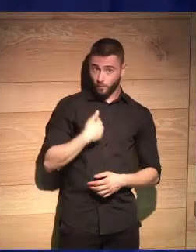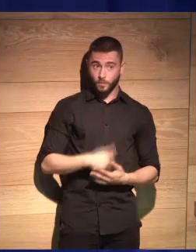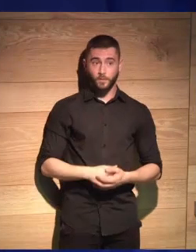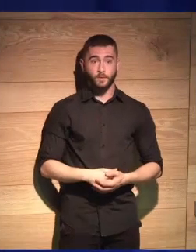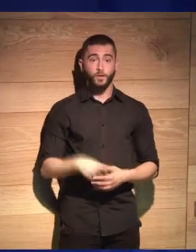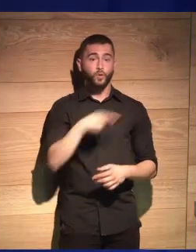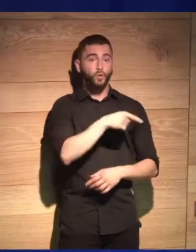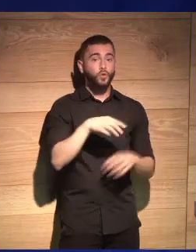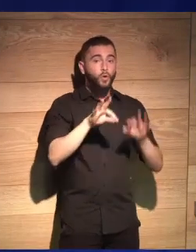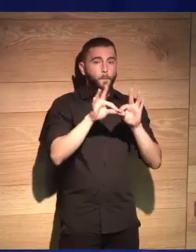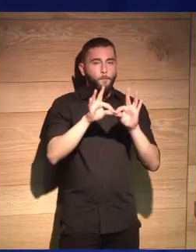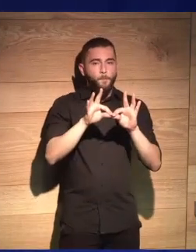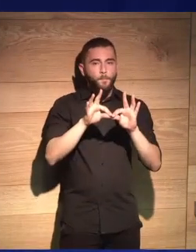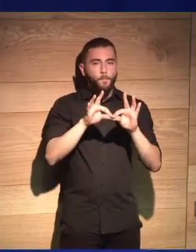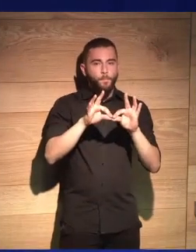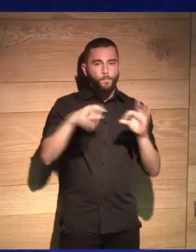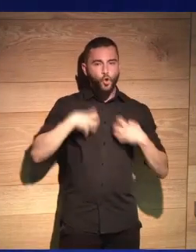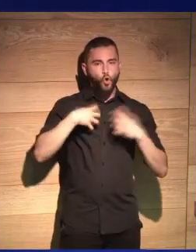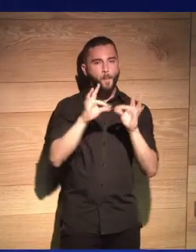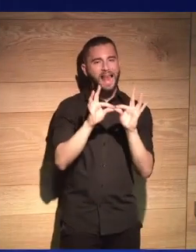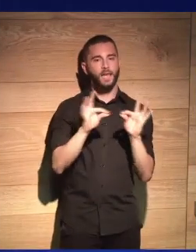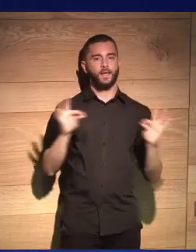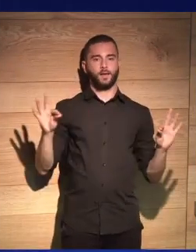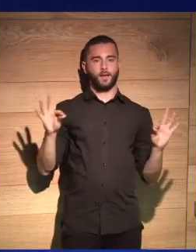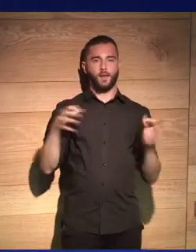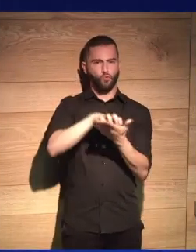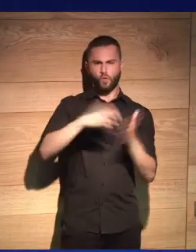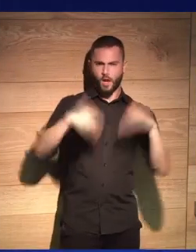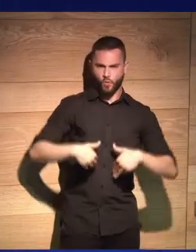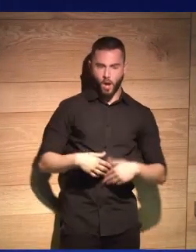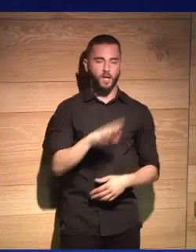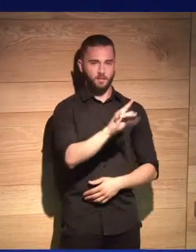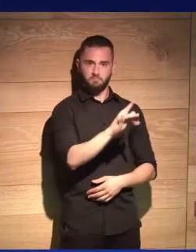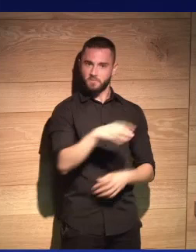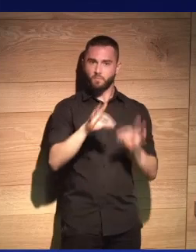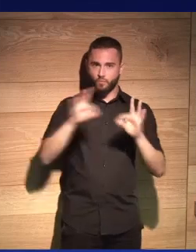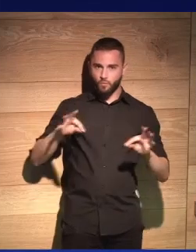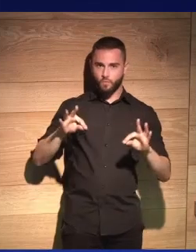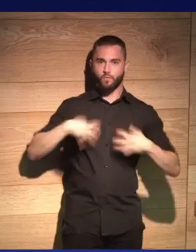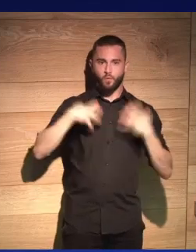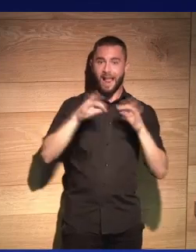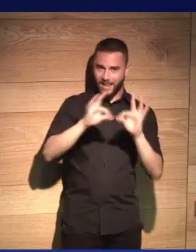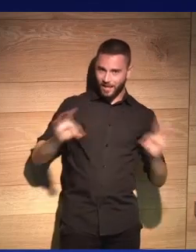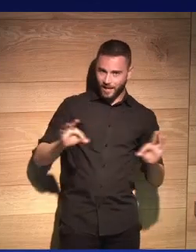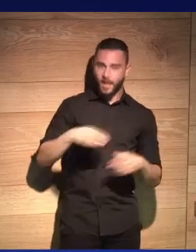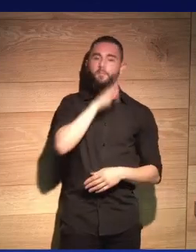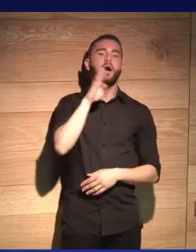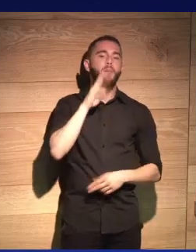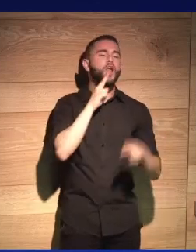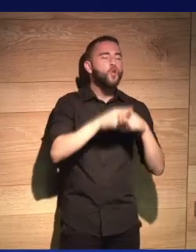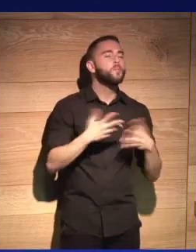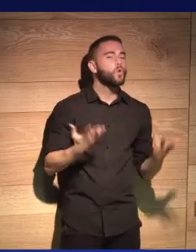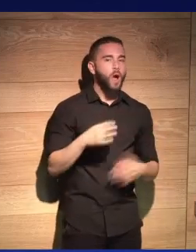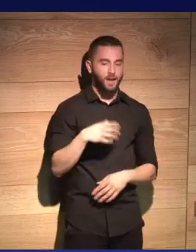Pluma Ligera, sugiere su padre, sin dudarlo. Sí, eso, Pluma Ligera. ¿Y mamá? ¿Cómo se llamaría ella?, pregunta el